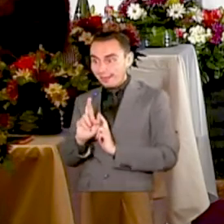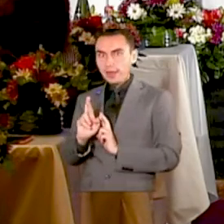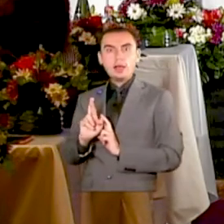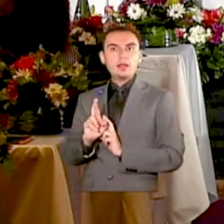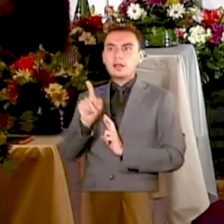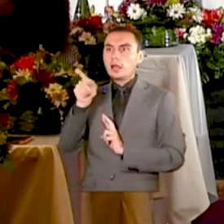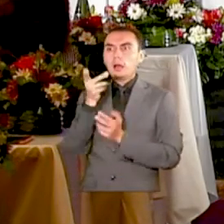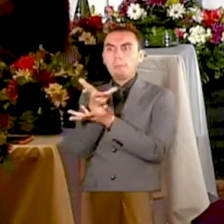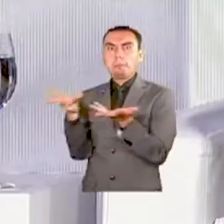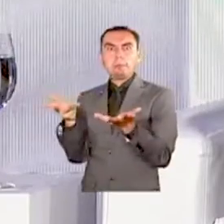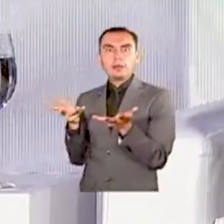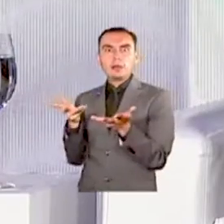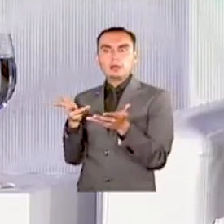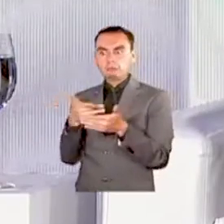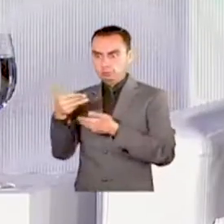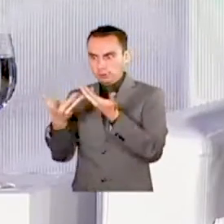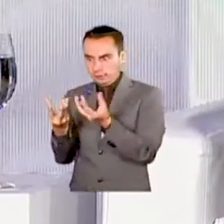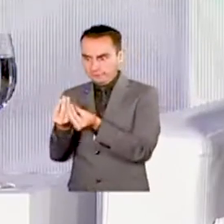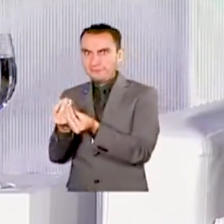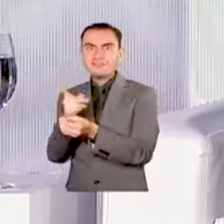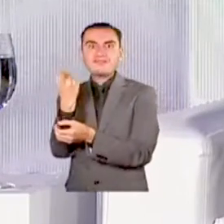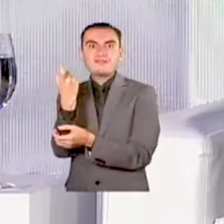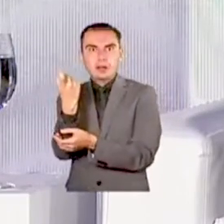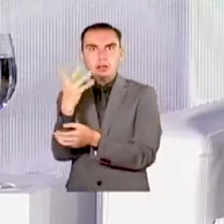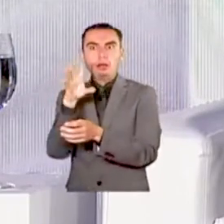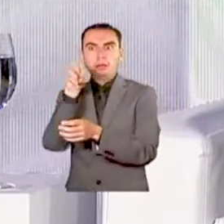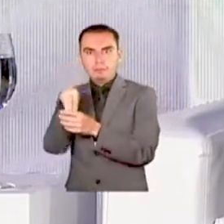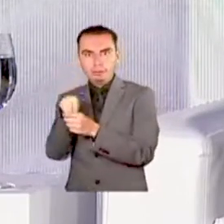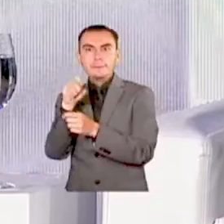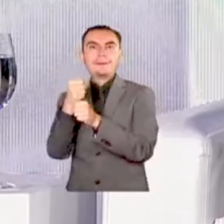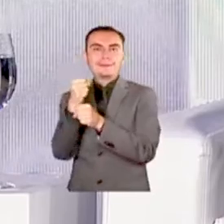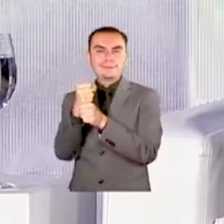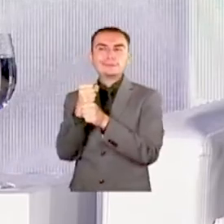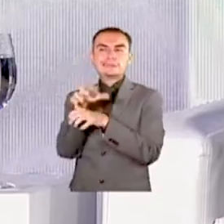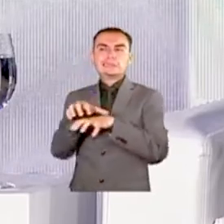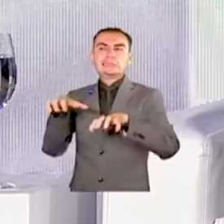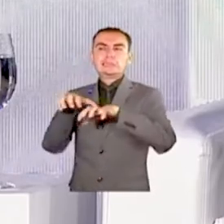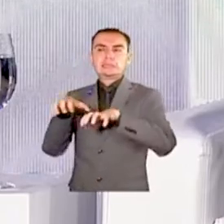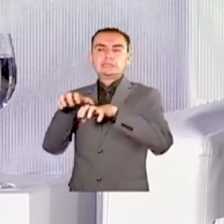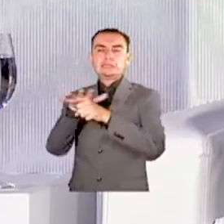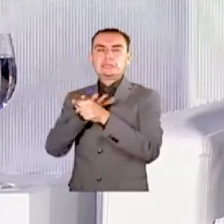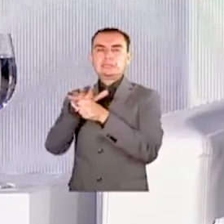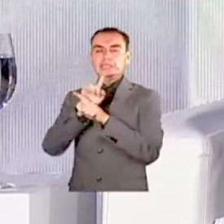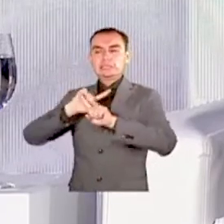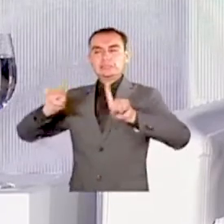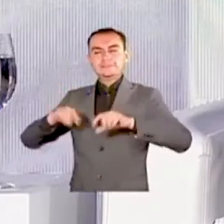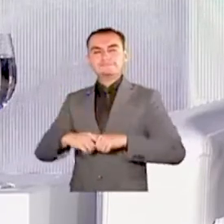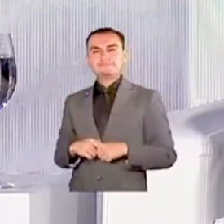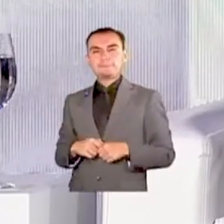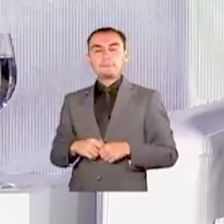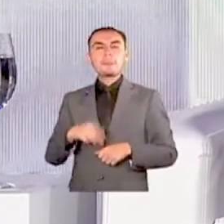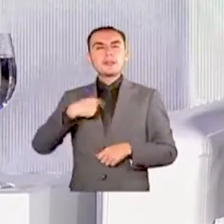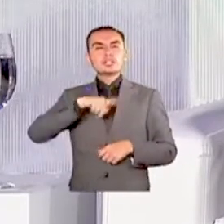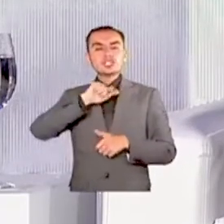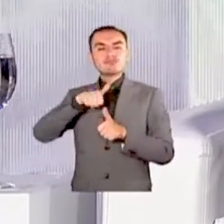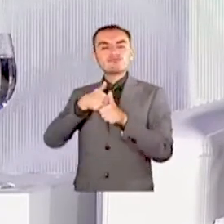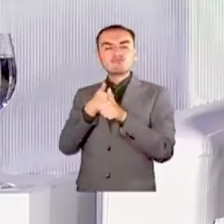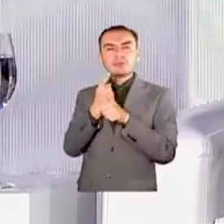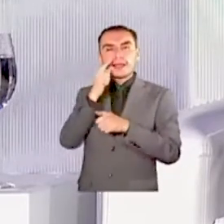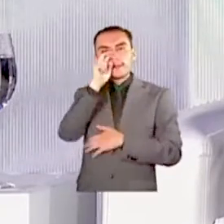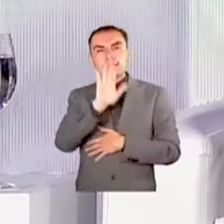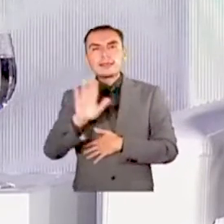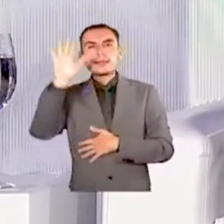con sus equipos interdisciplinarios completos y con otras situaciones. Realizamos seguimiento a nivel nacional al